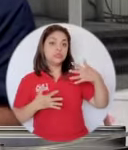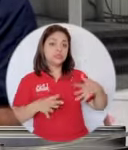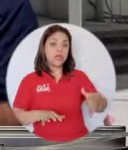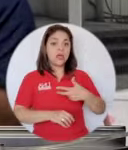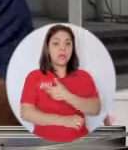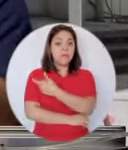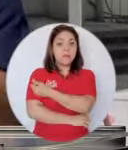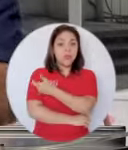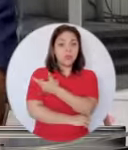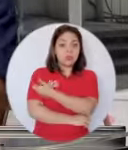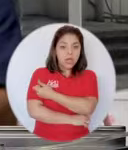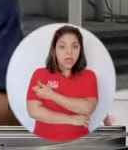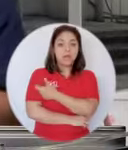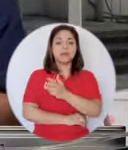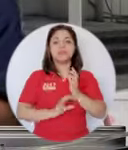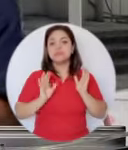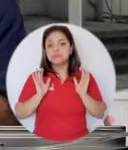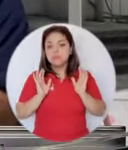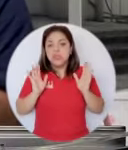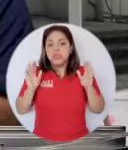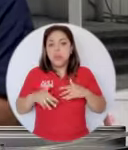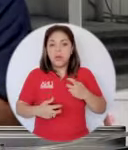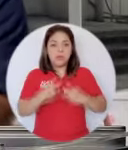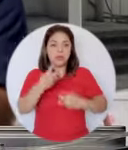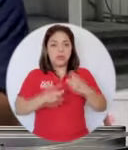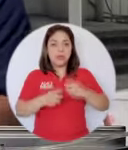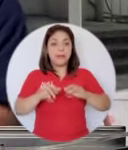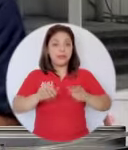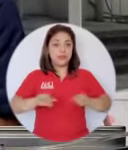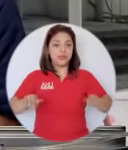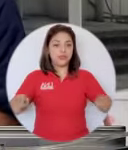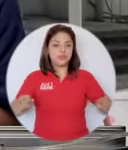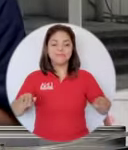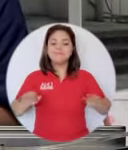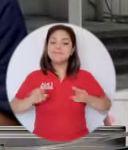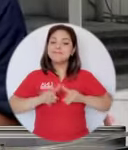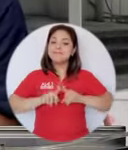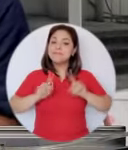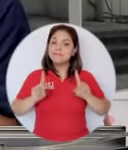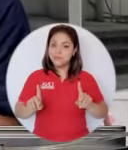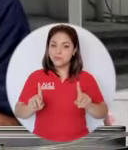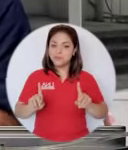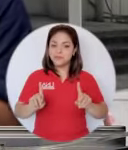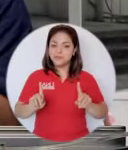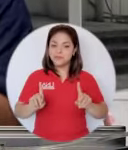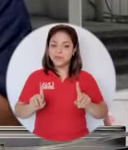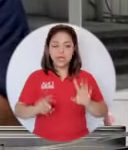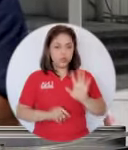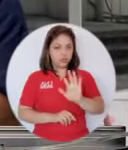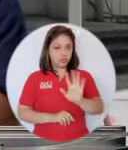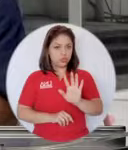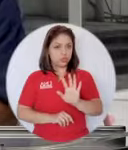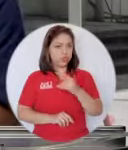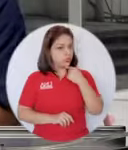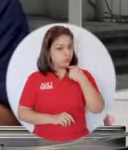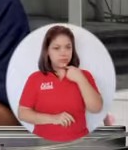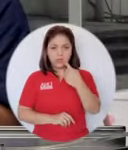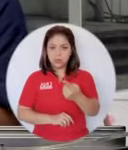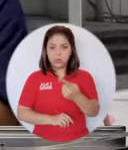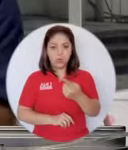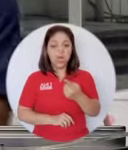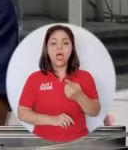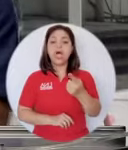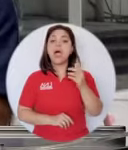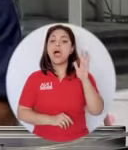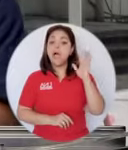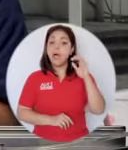Entonces, siendo que los adultos están vacunados, entonces no hay problema con los niños. Esto tiene que, vamos a ver, esto no